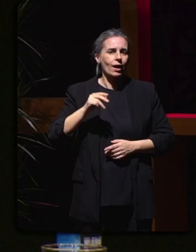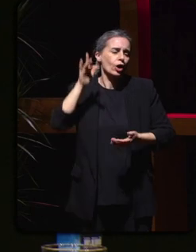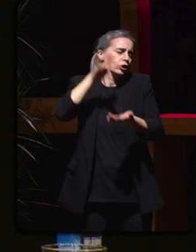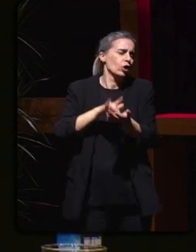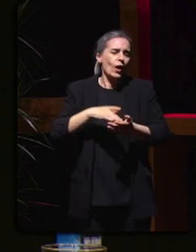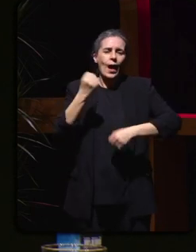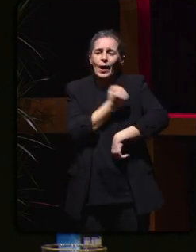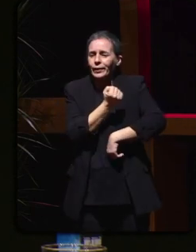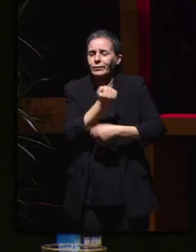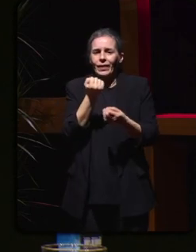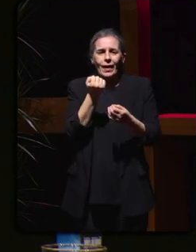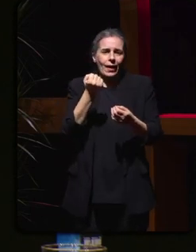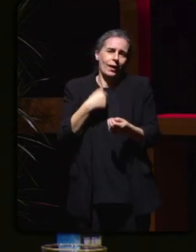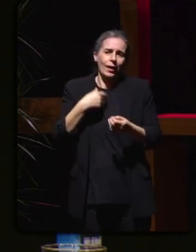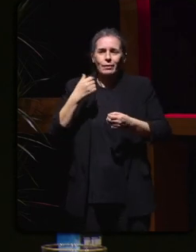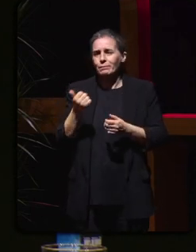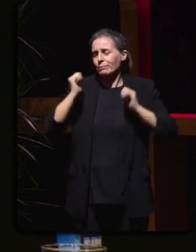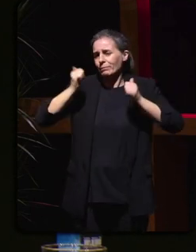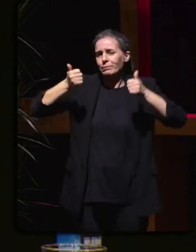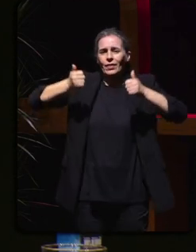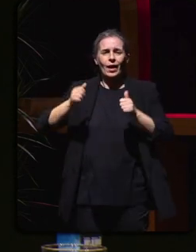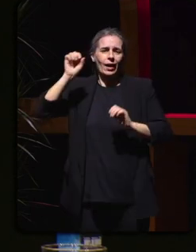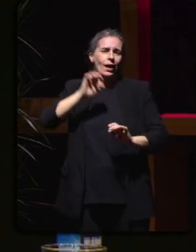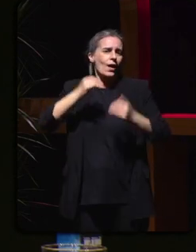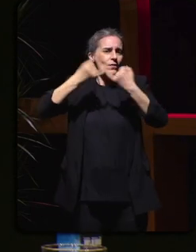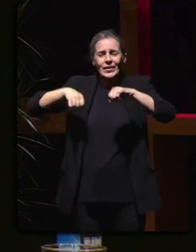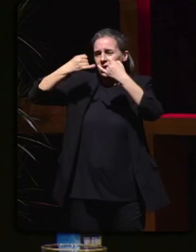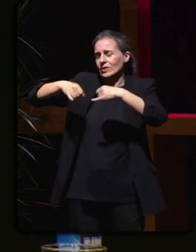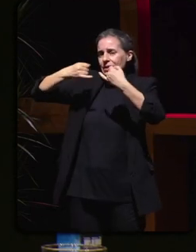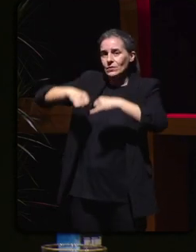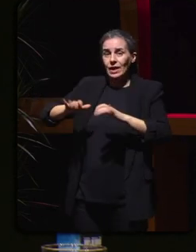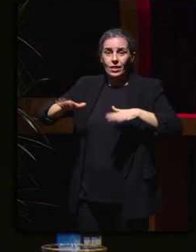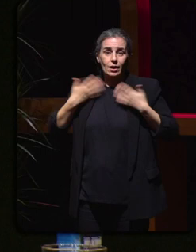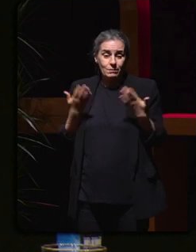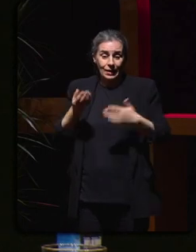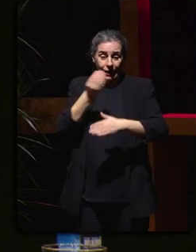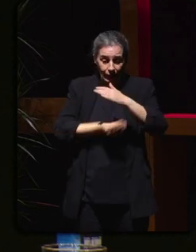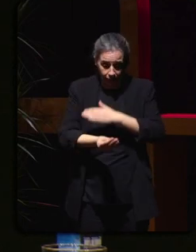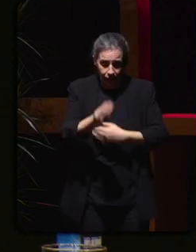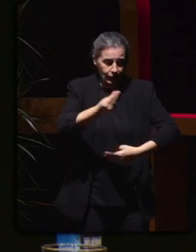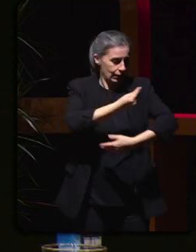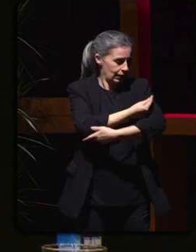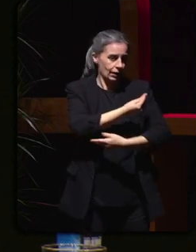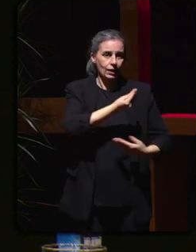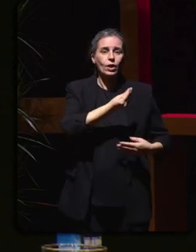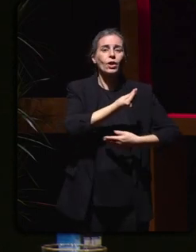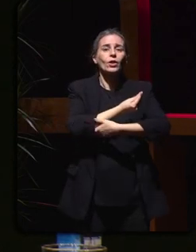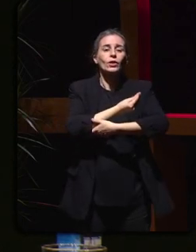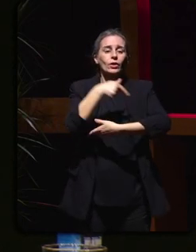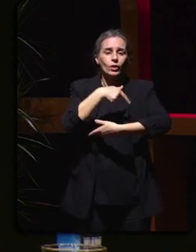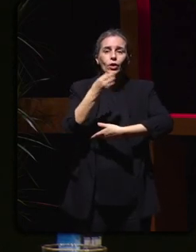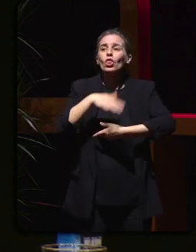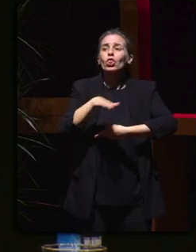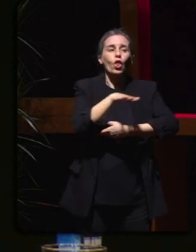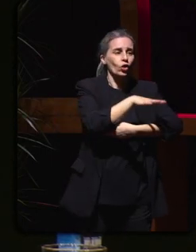Caminito de Belén y 25 de diciembre fue un y nadie se acuerda que la niña había que asentarla que decían Entonces es